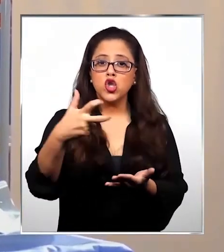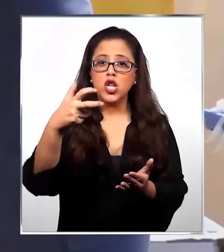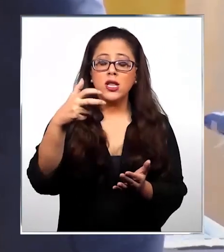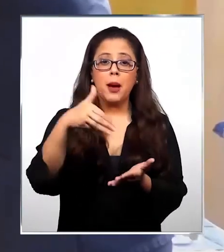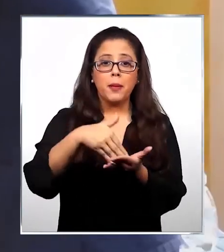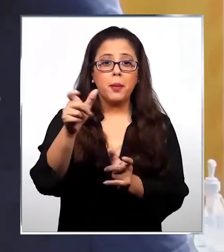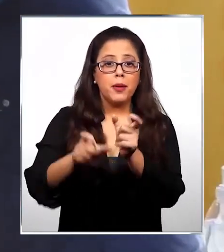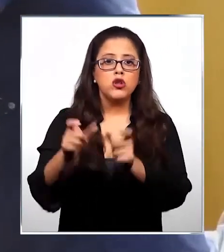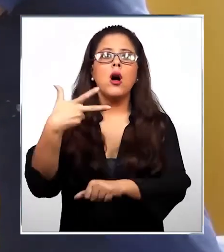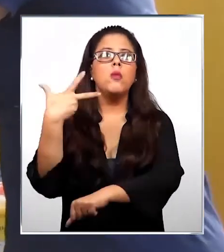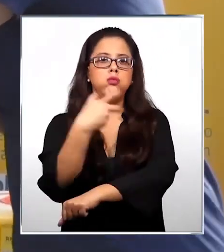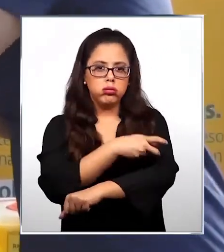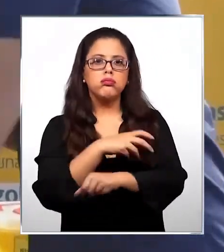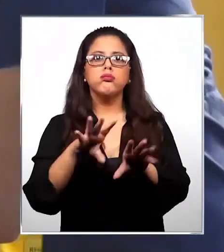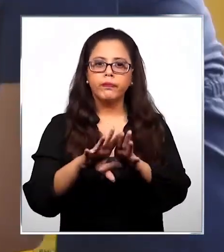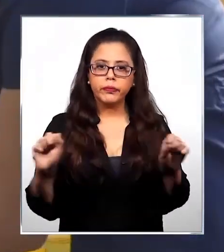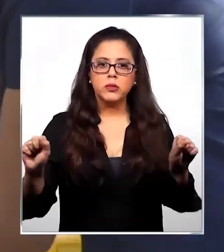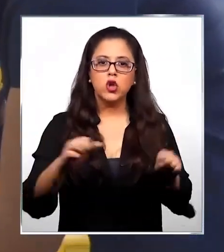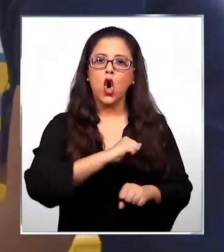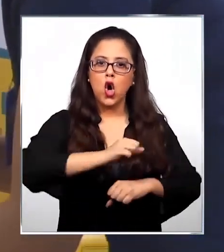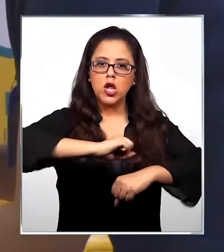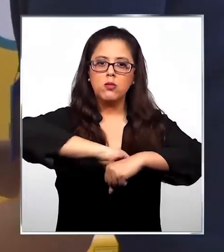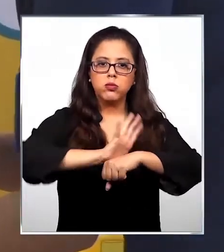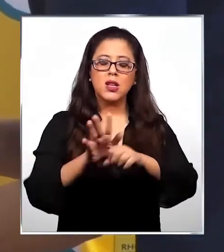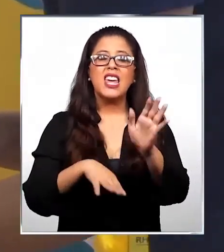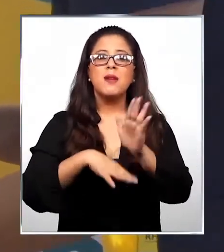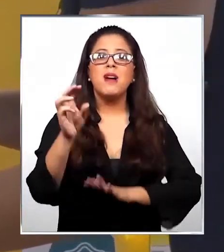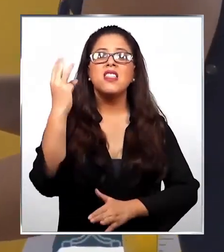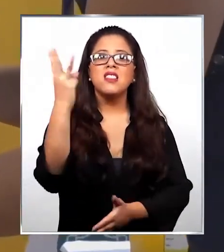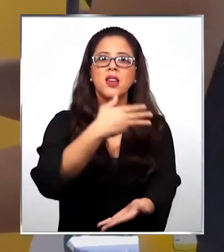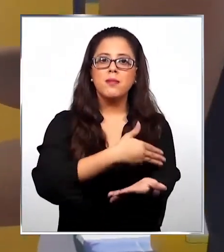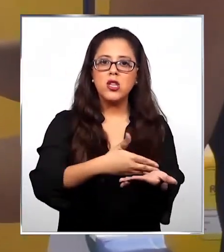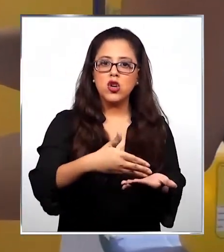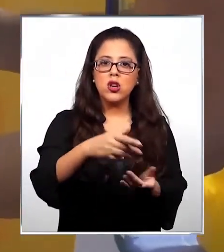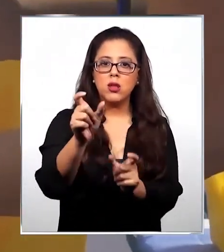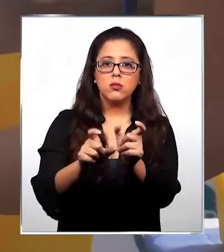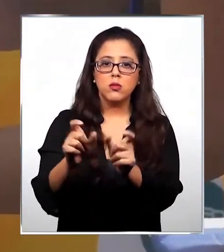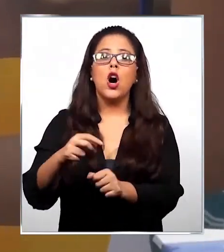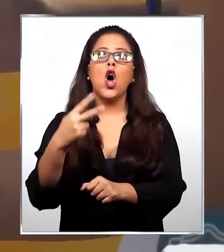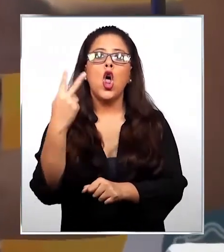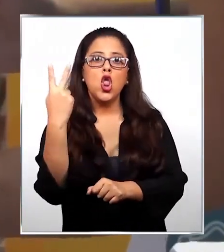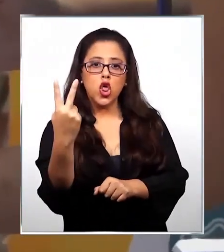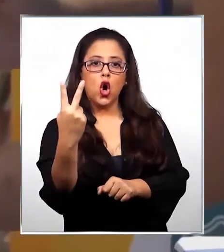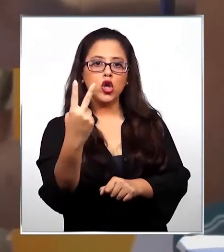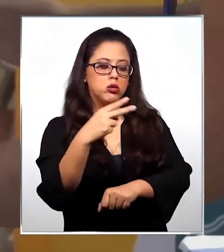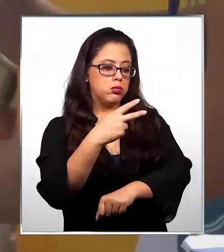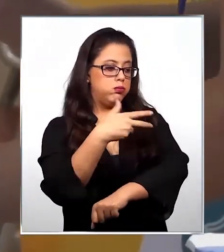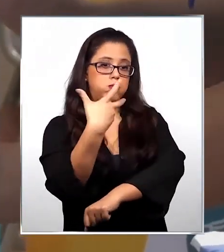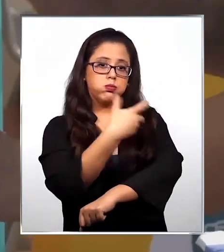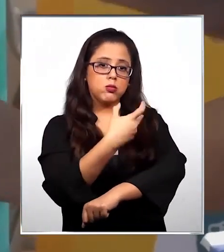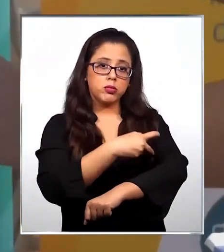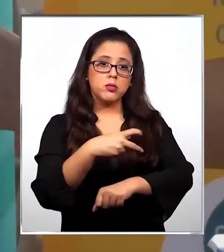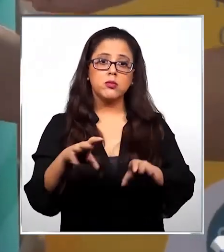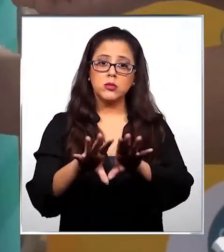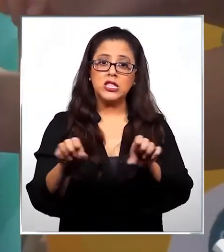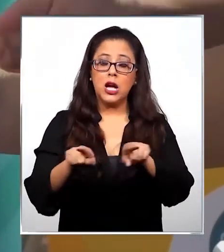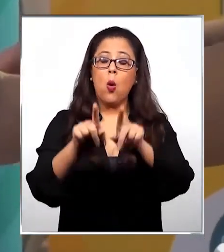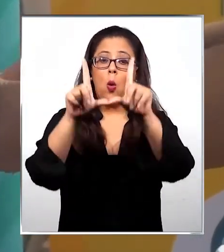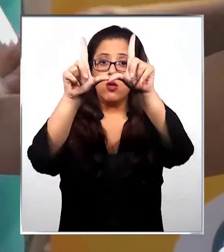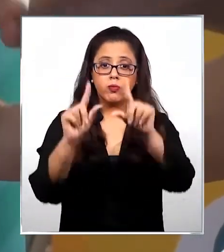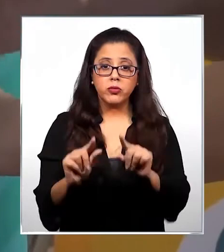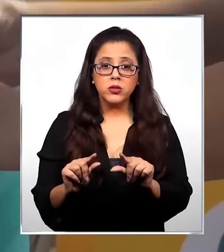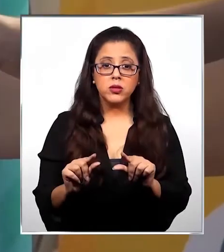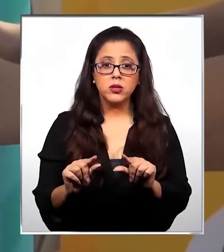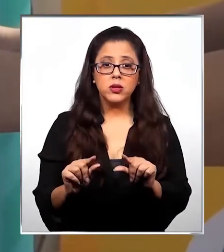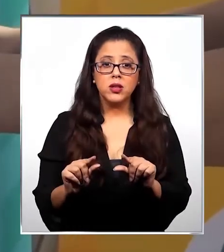personas ya tienen la primera dosis contra este COVID-19 y más de 3 millones han recibido las 2 dosis que van a reducir en alto